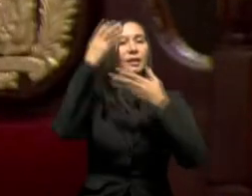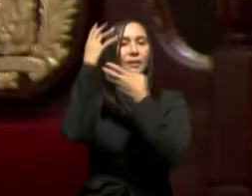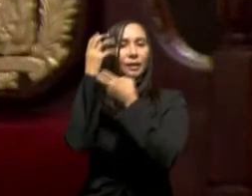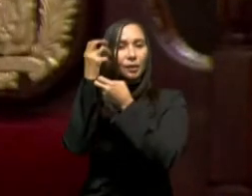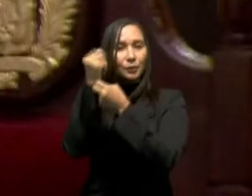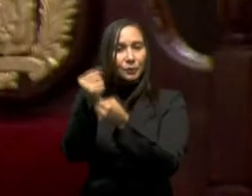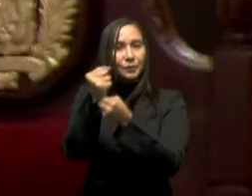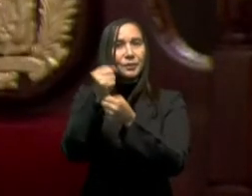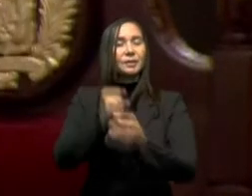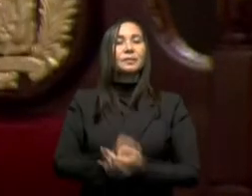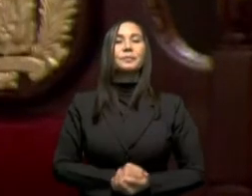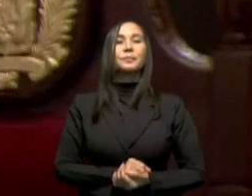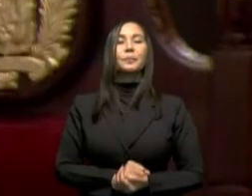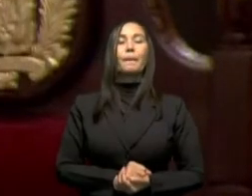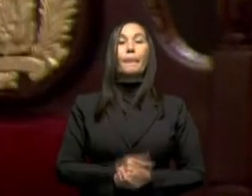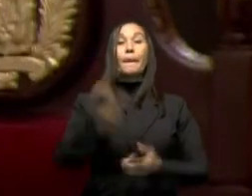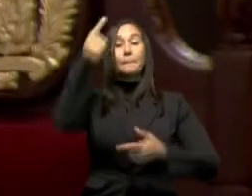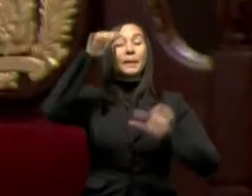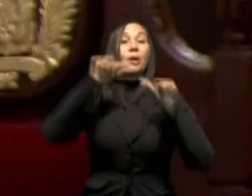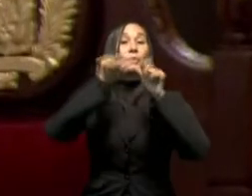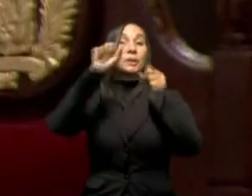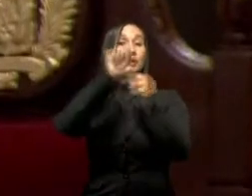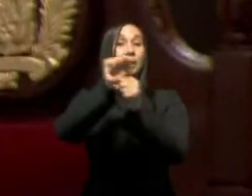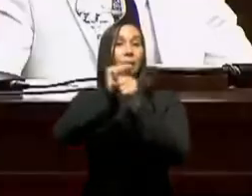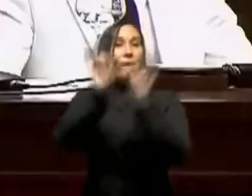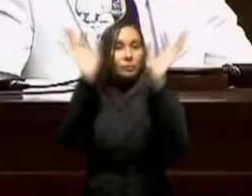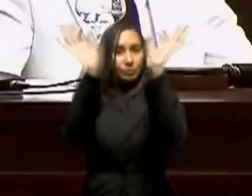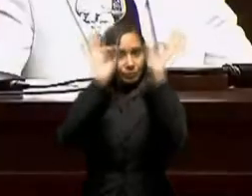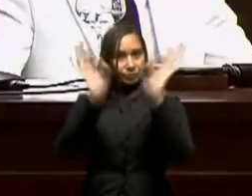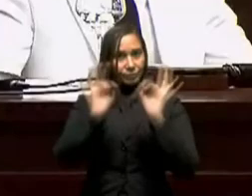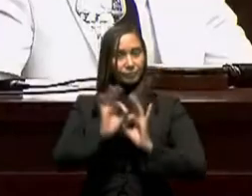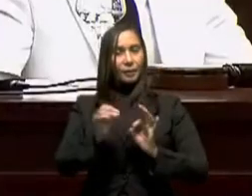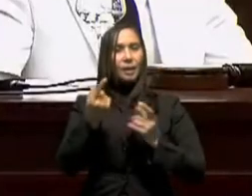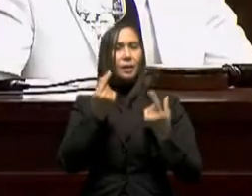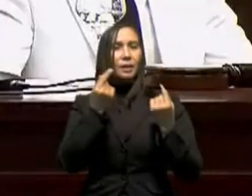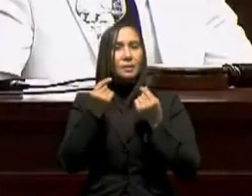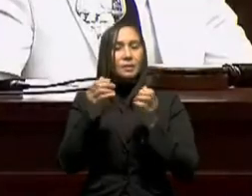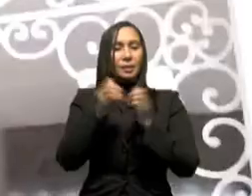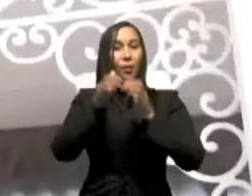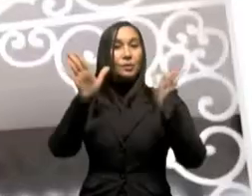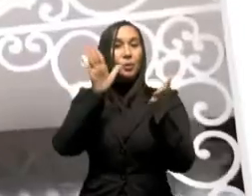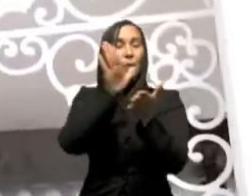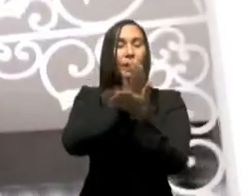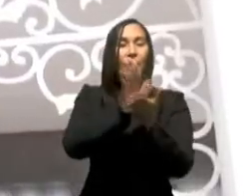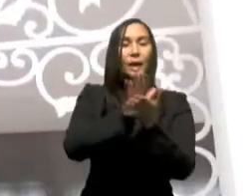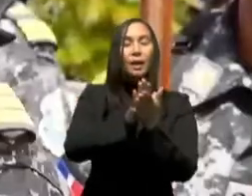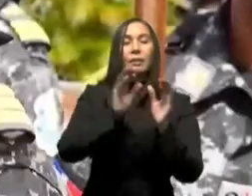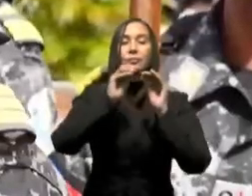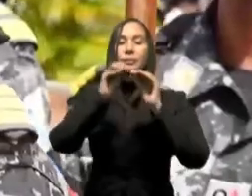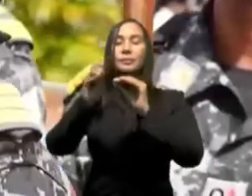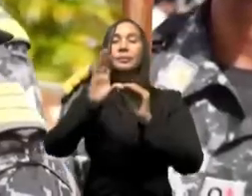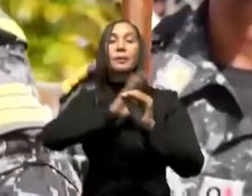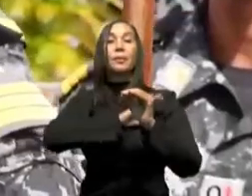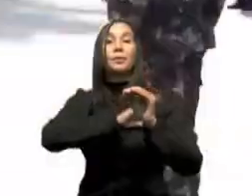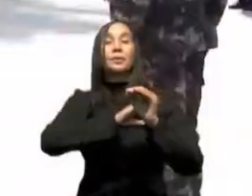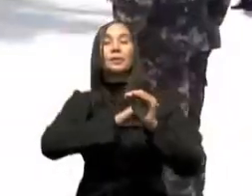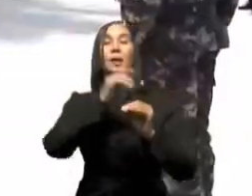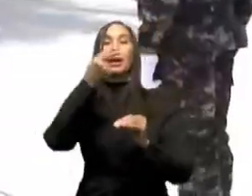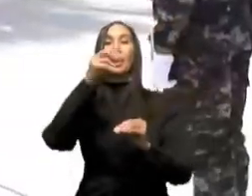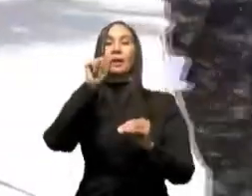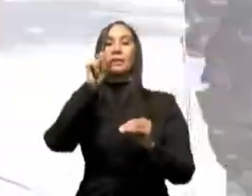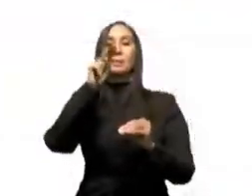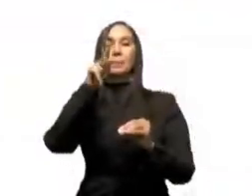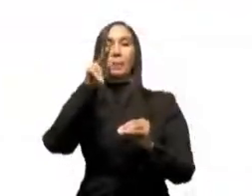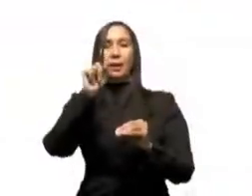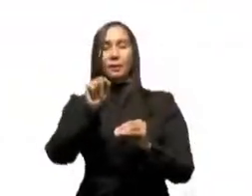por nuestra seguridad. Para trabajar en su formación, dimos apertura a la Escuela de Entrenamiento Policial Campus Gaspar Hernández,